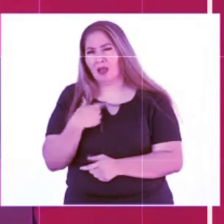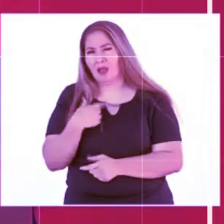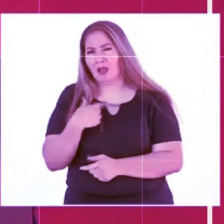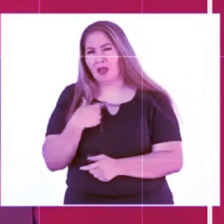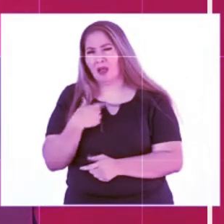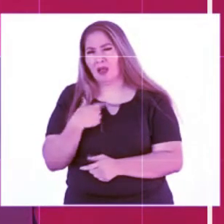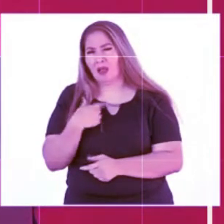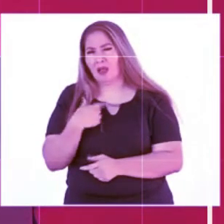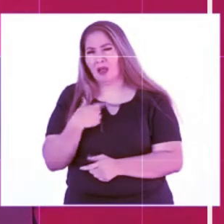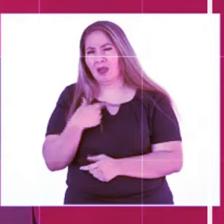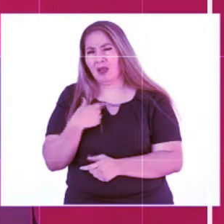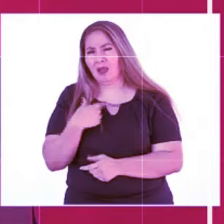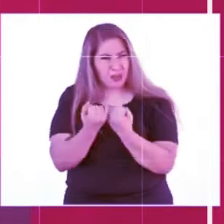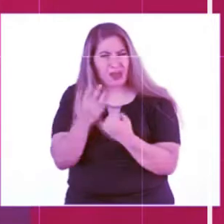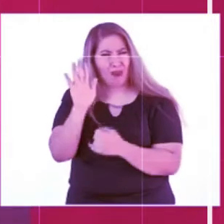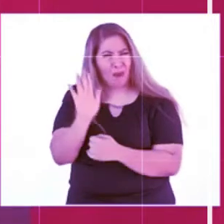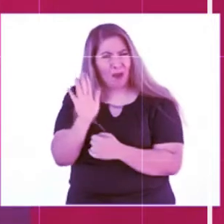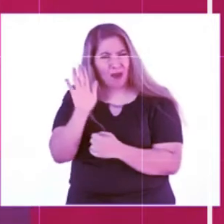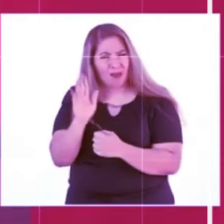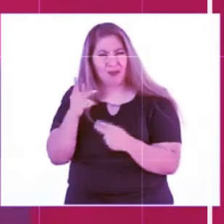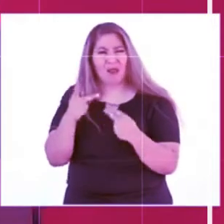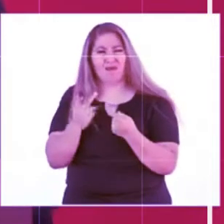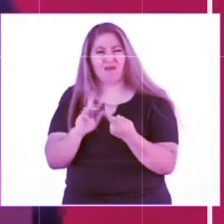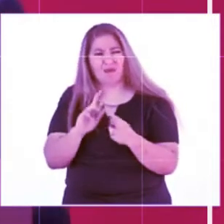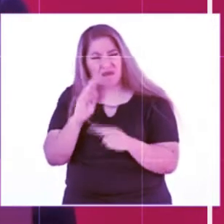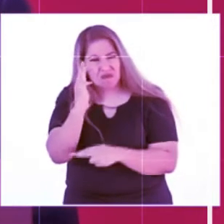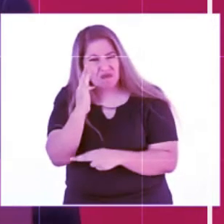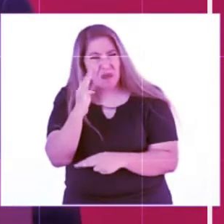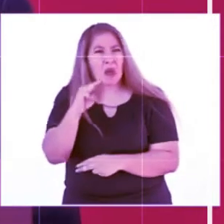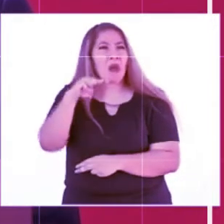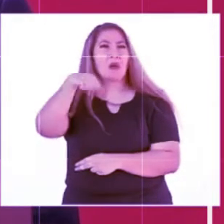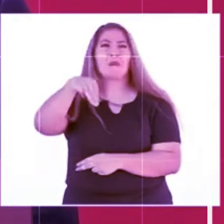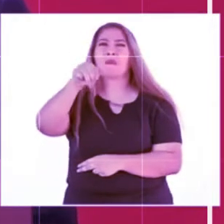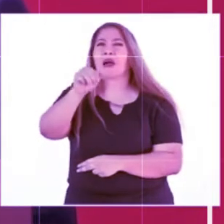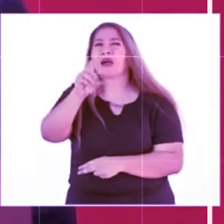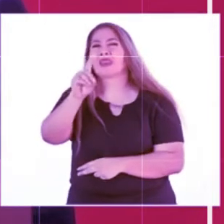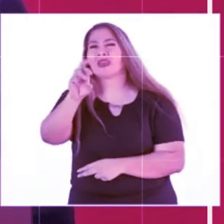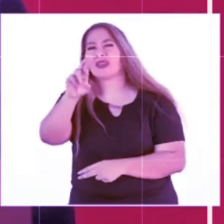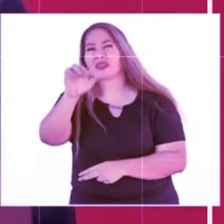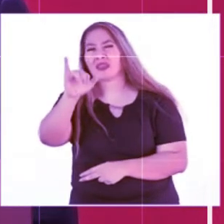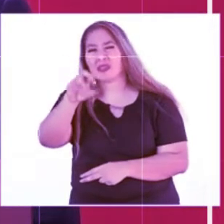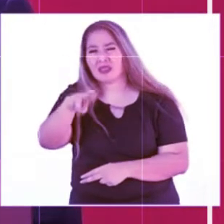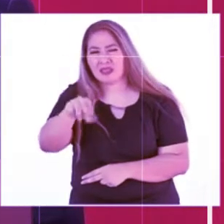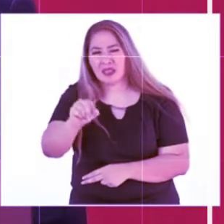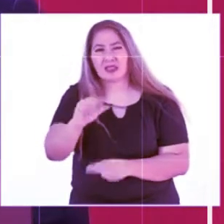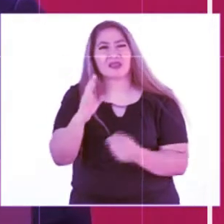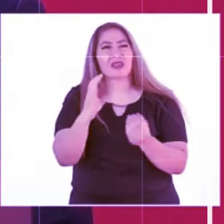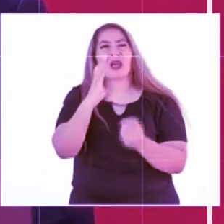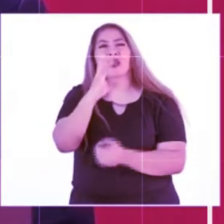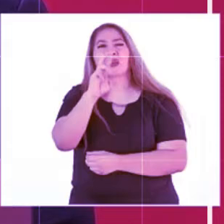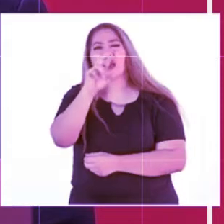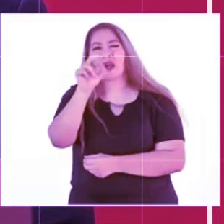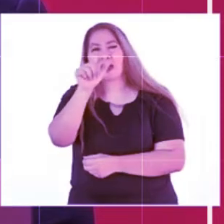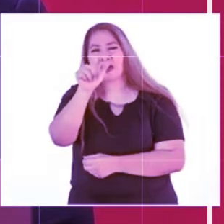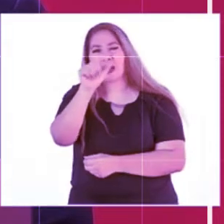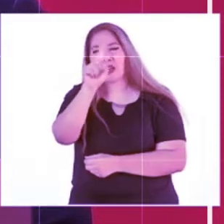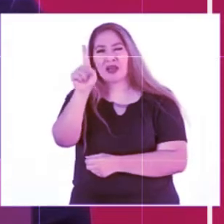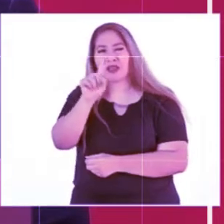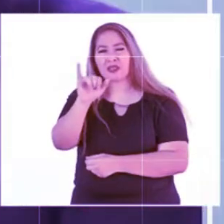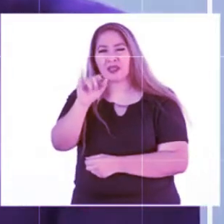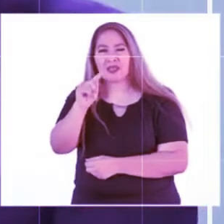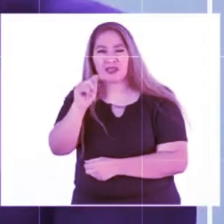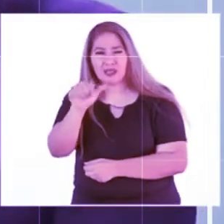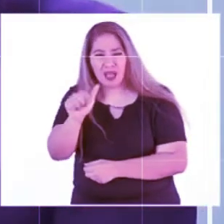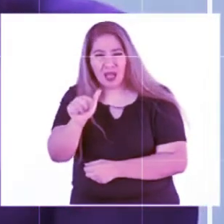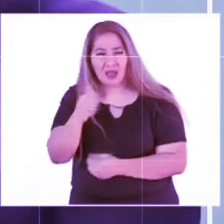los revolucionarios maderistas, carrancistas o villistas.